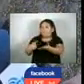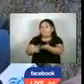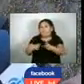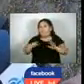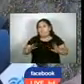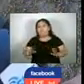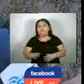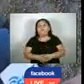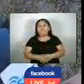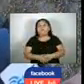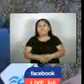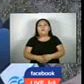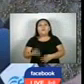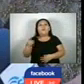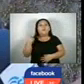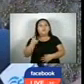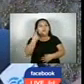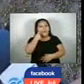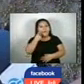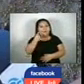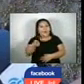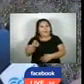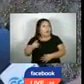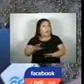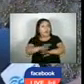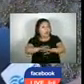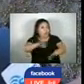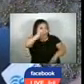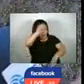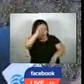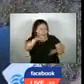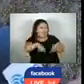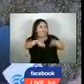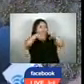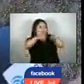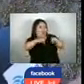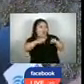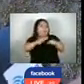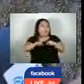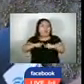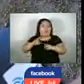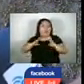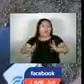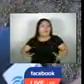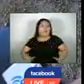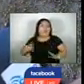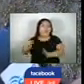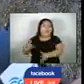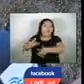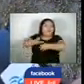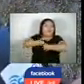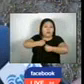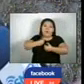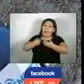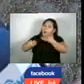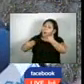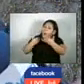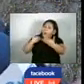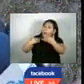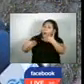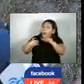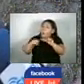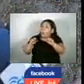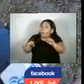todavía a ver lo que es un paro técnico, porque la confianza que ha dado el gobierno para poder negociar, podemos